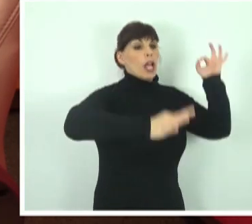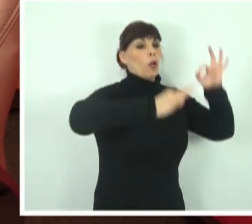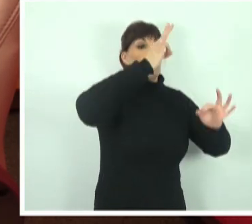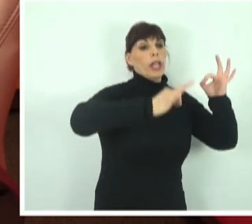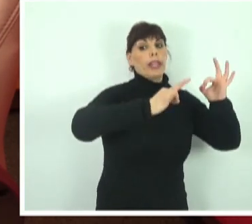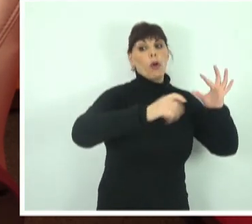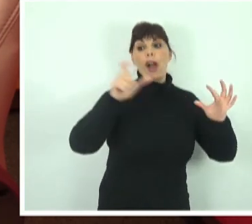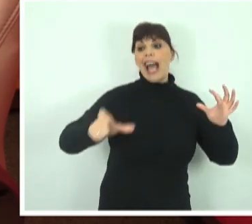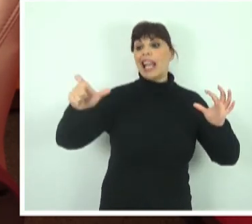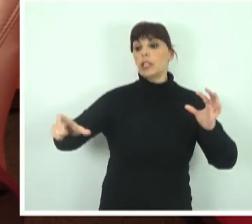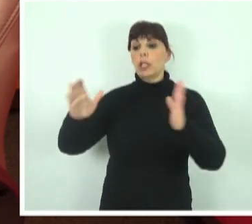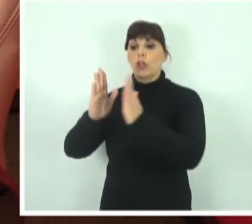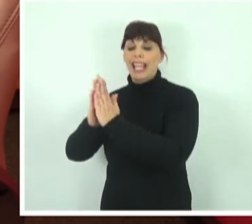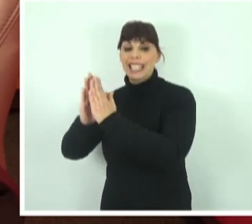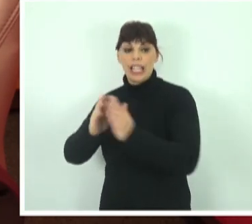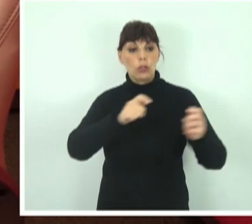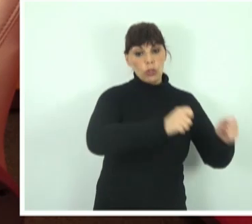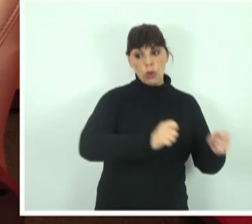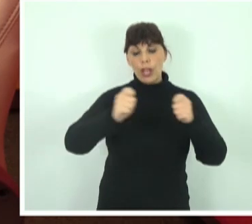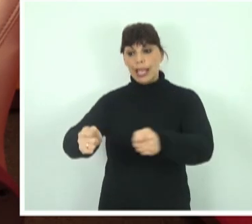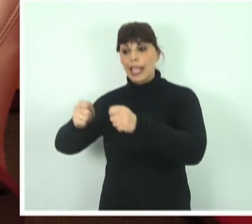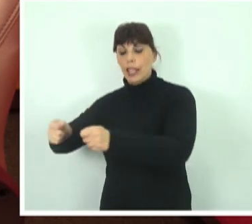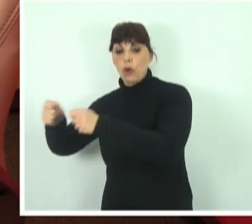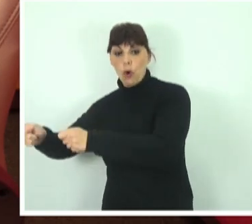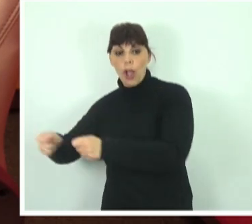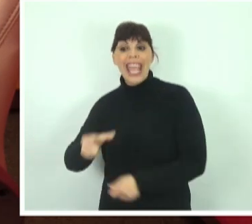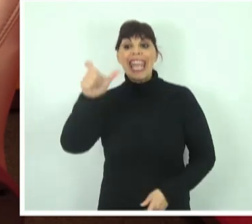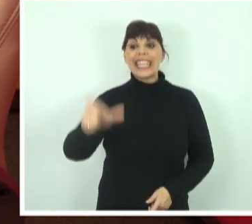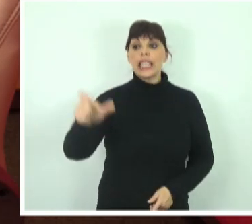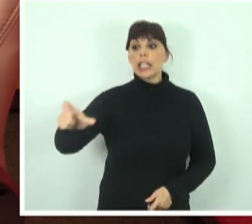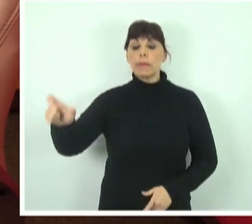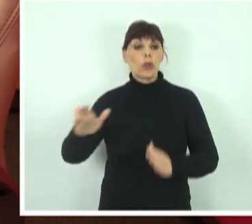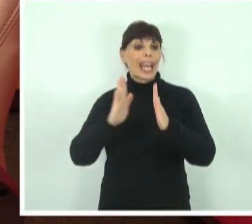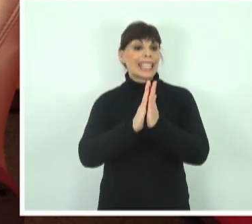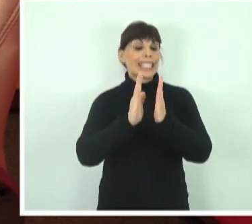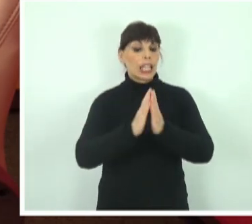tiempo y los santos se apoderaron del reino de Dios.